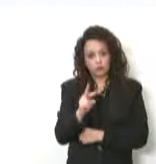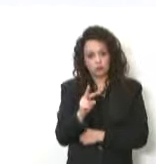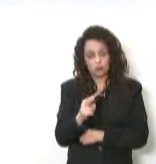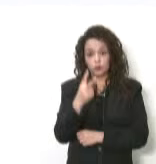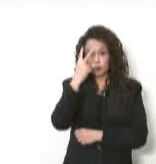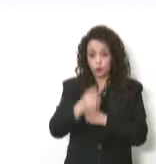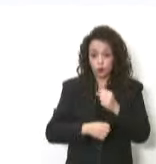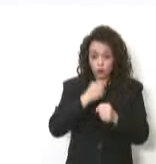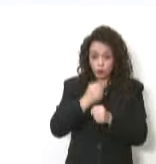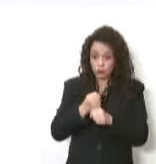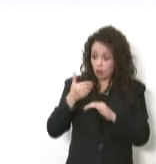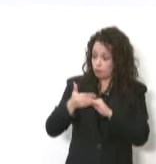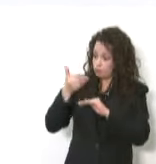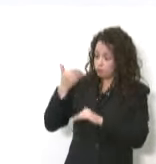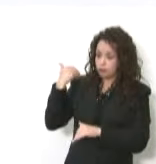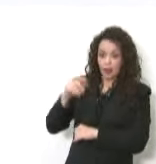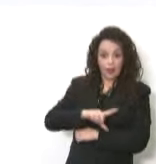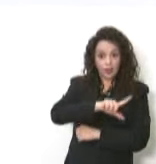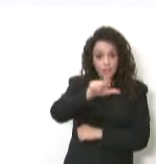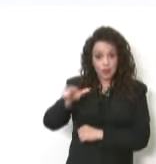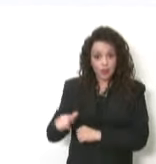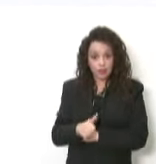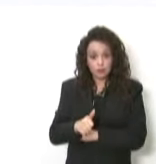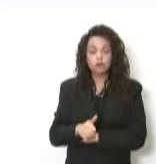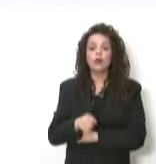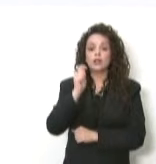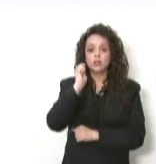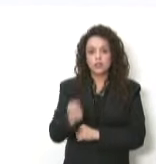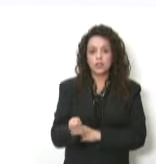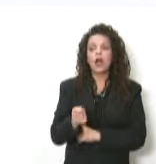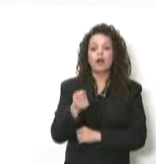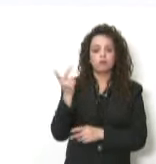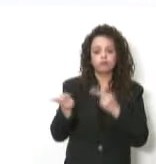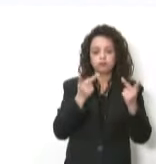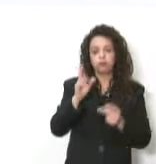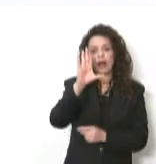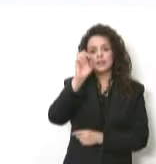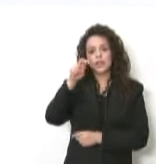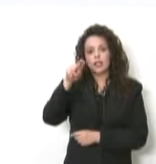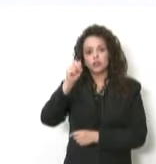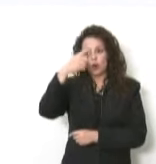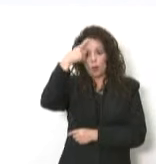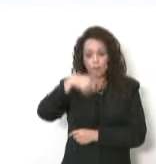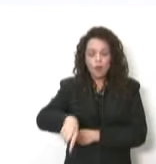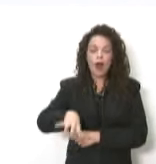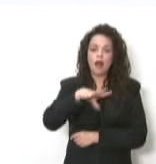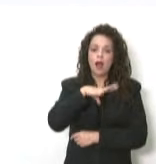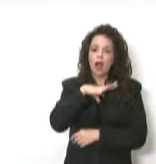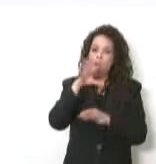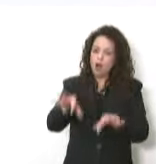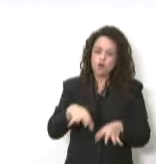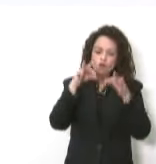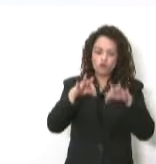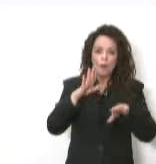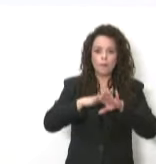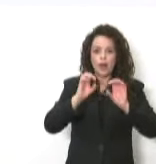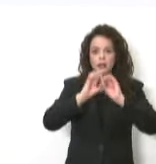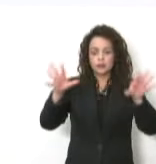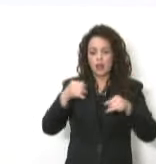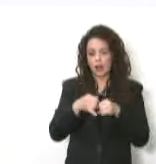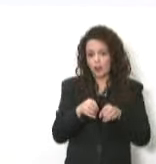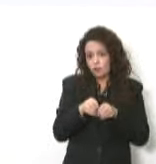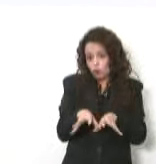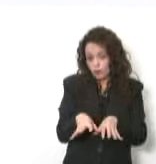2 años anteriores de hacer un censo, esto con el objeto de tener la información más oportuna, y es un